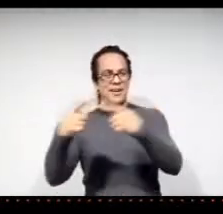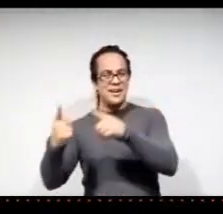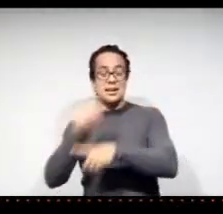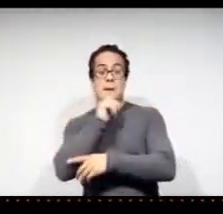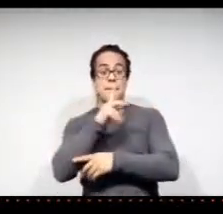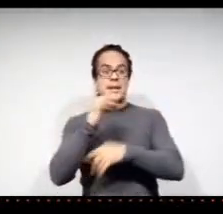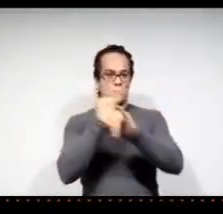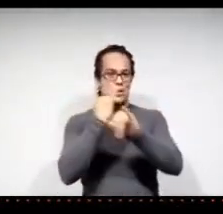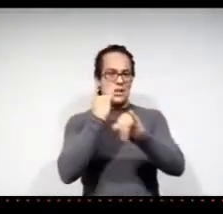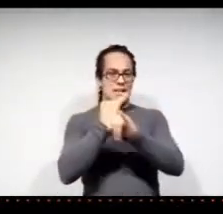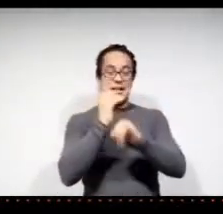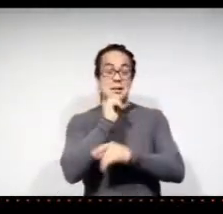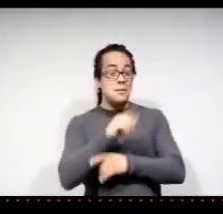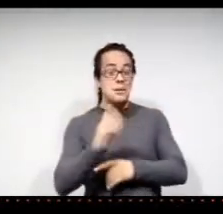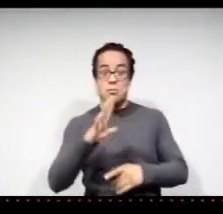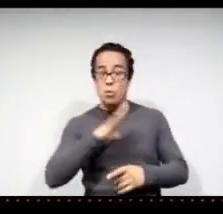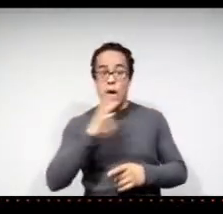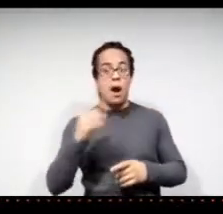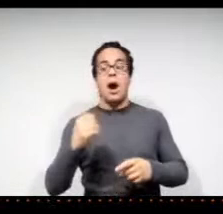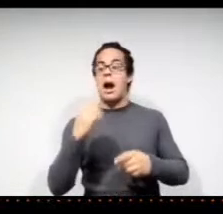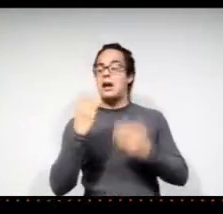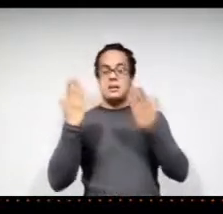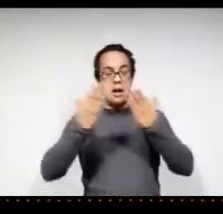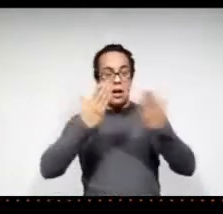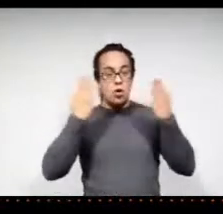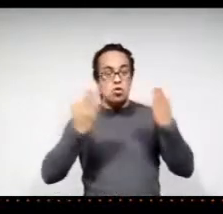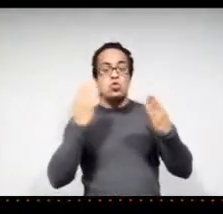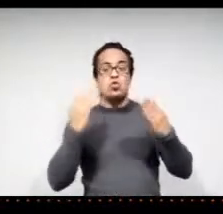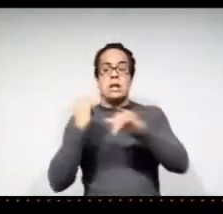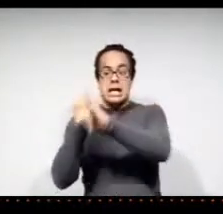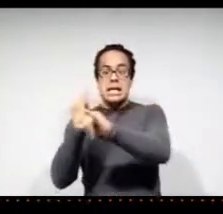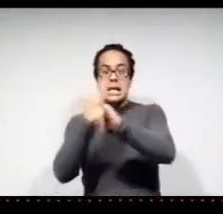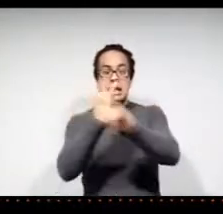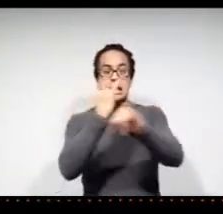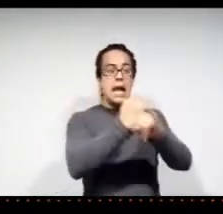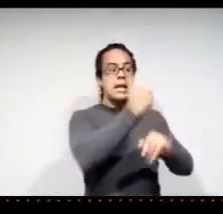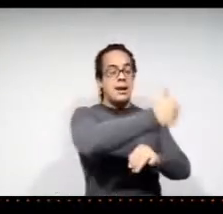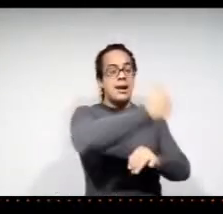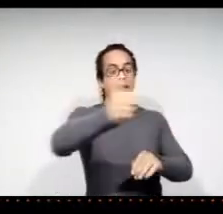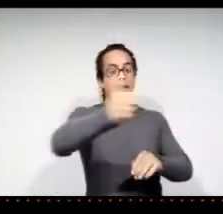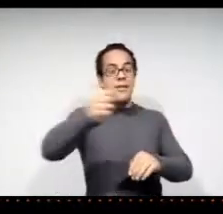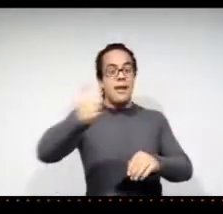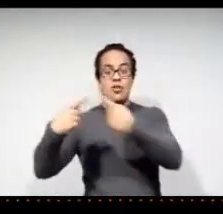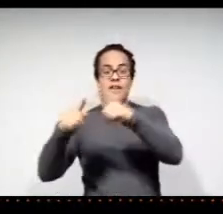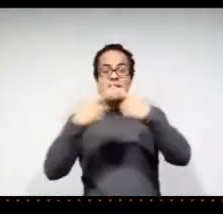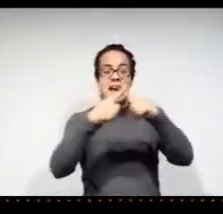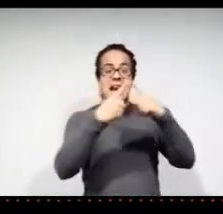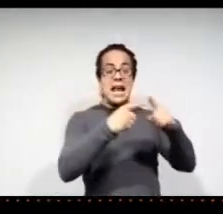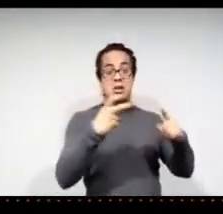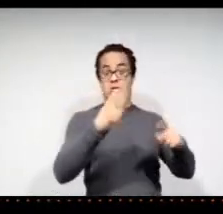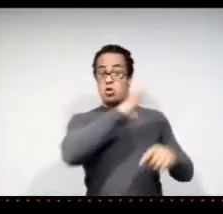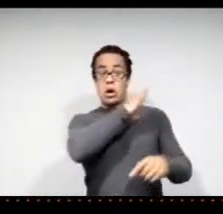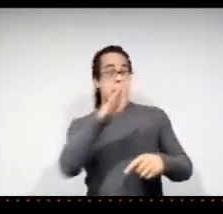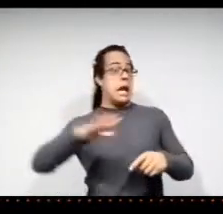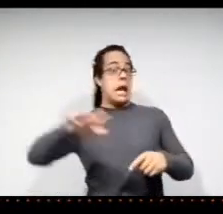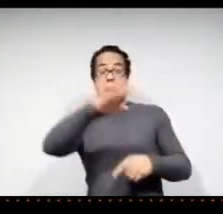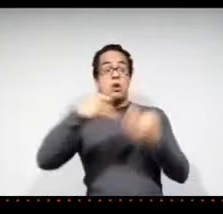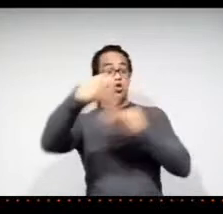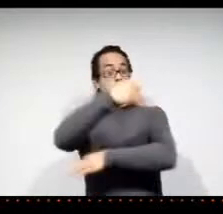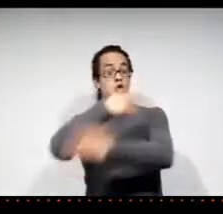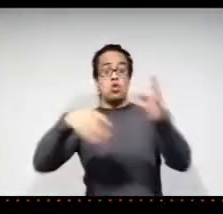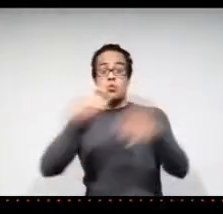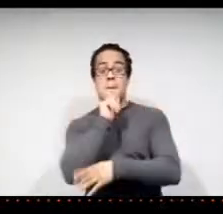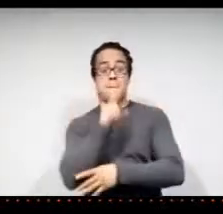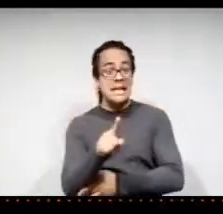hay muchos tipos de educación a distancia. Pues también no se puede hablar en la generalidad, ¿no? Creo que también tenemos que hablar en lo particular. Y quiero